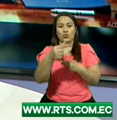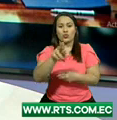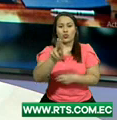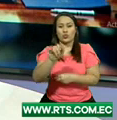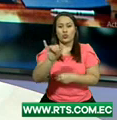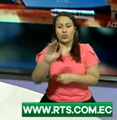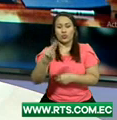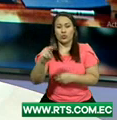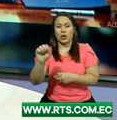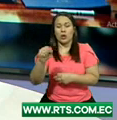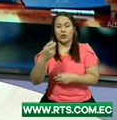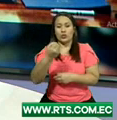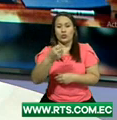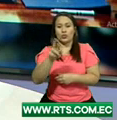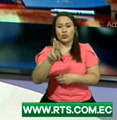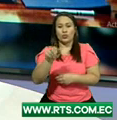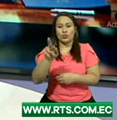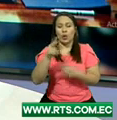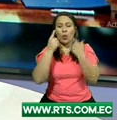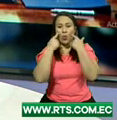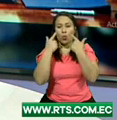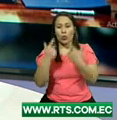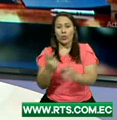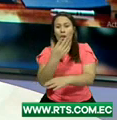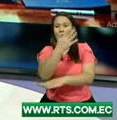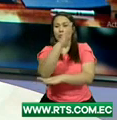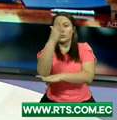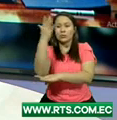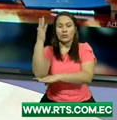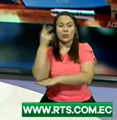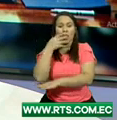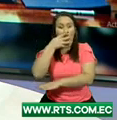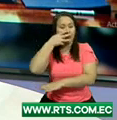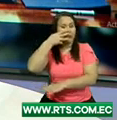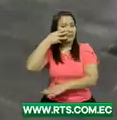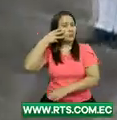pacto para la conservación de los bosques en la región amazónica